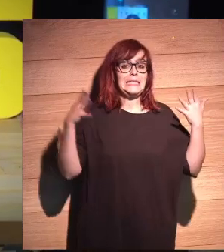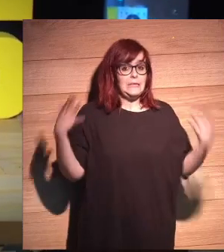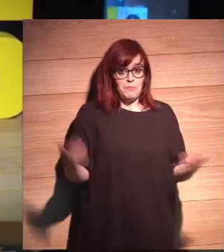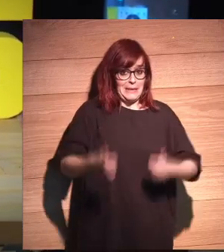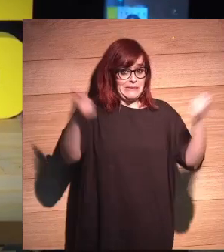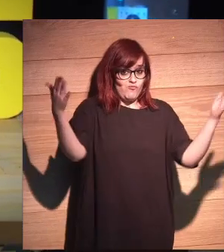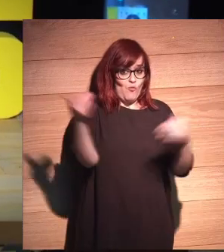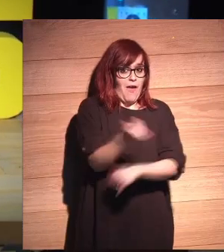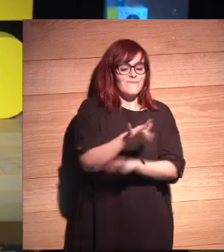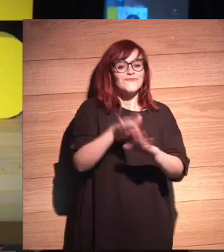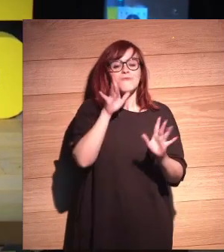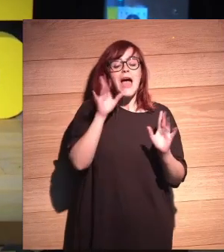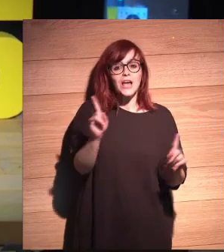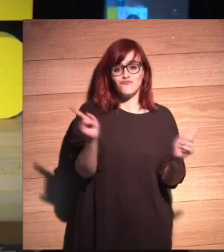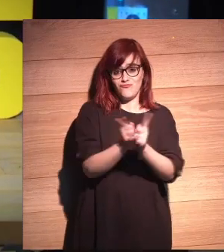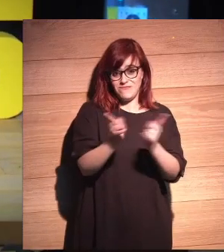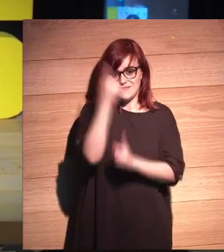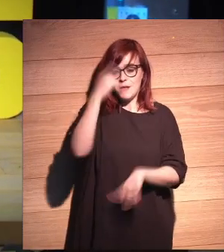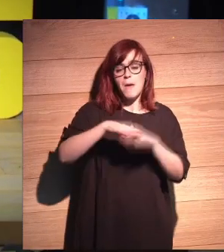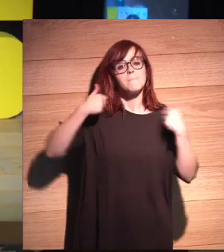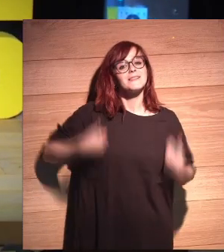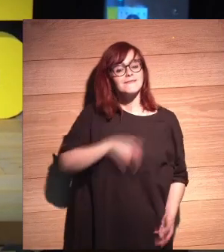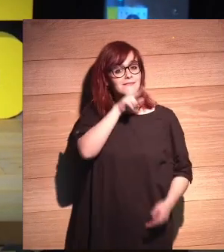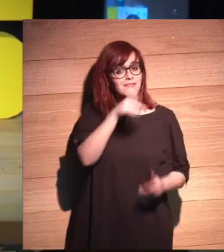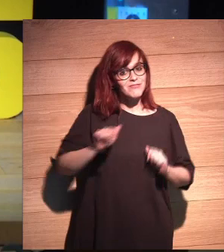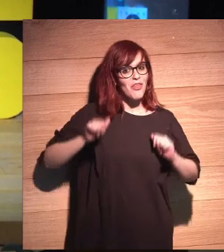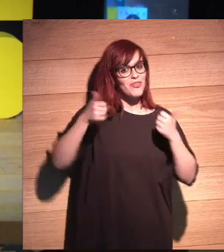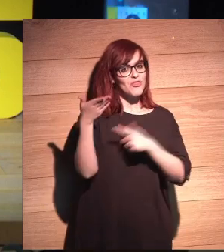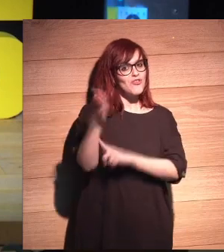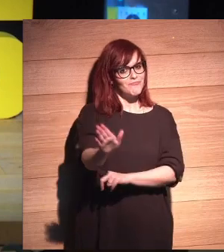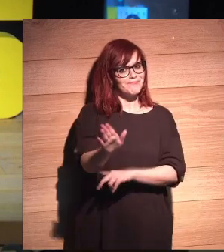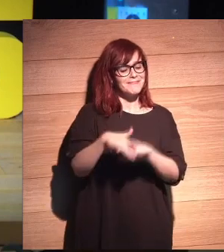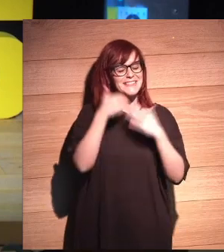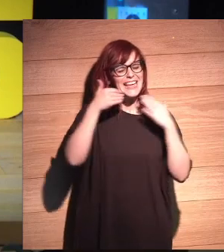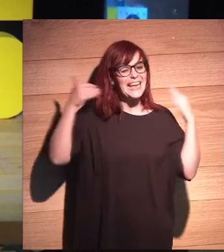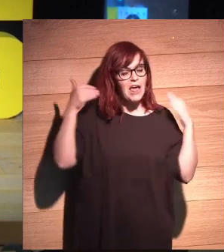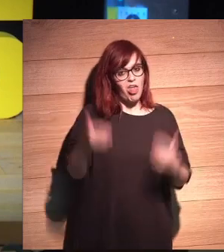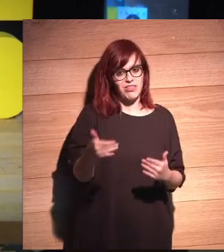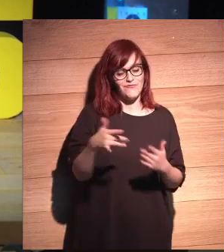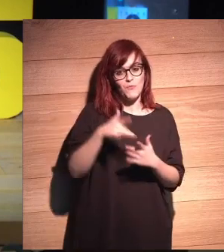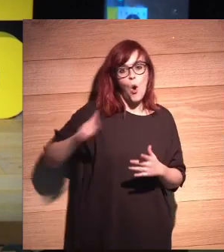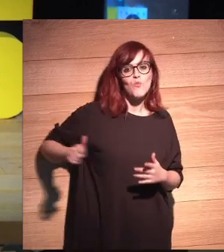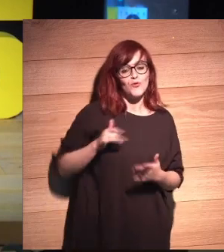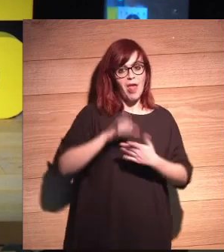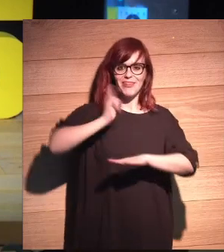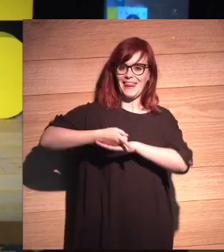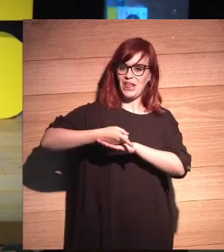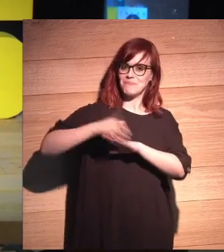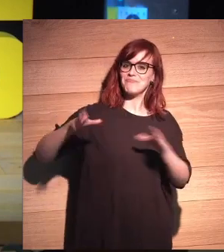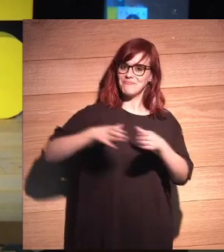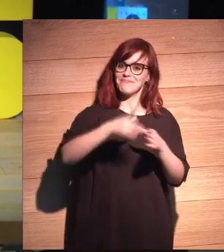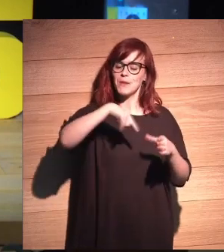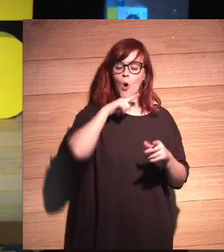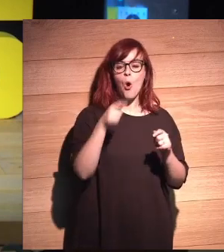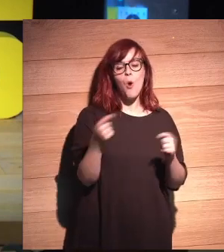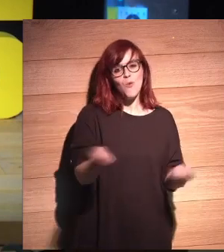Poco más, simplemente decir, ya entendéis por mi presentación lo agradecido que puedo estar con la oportunidad de dirigir